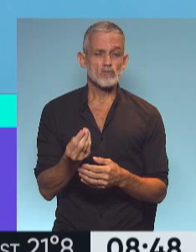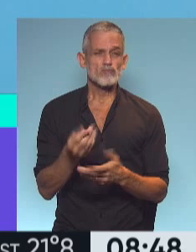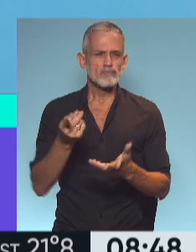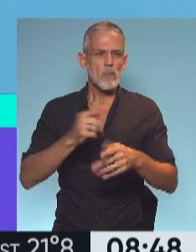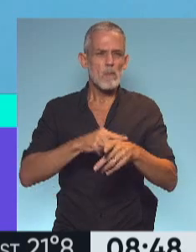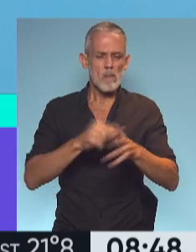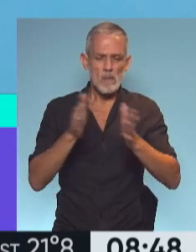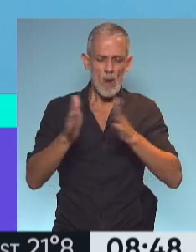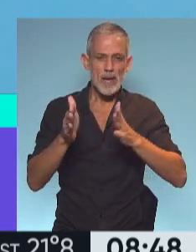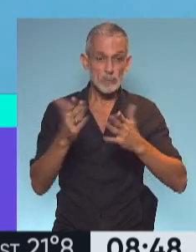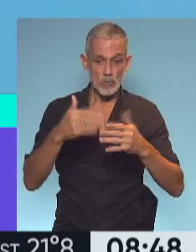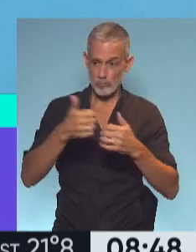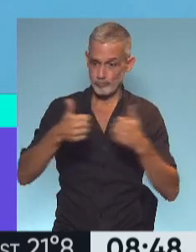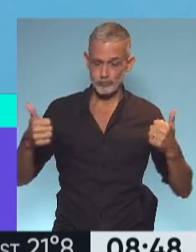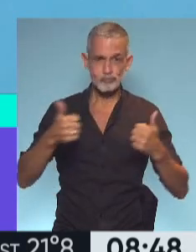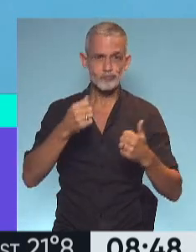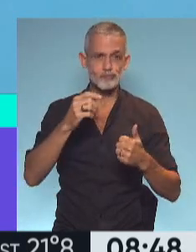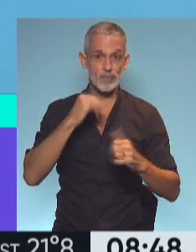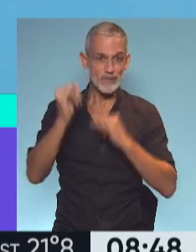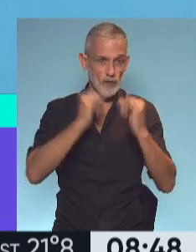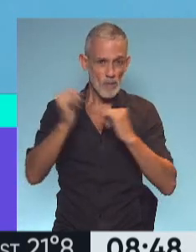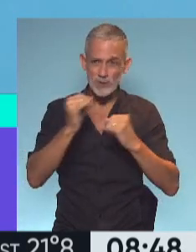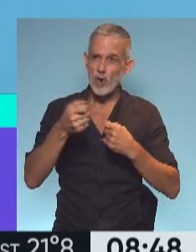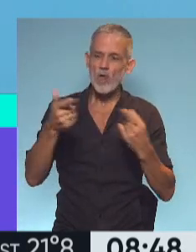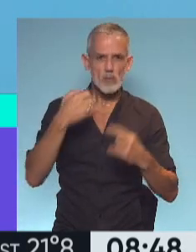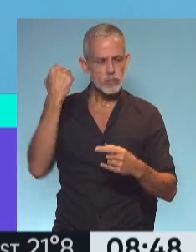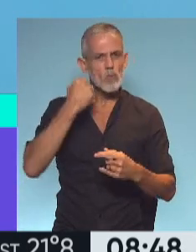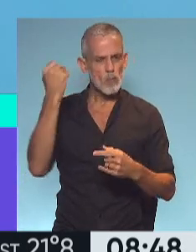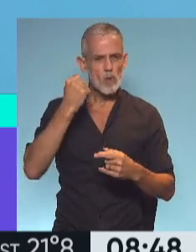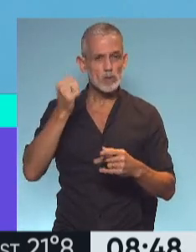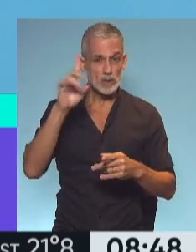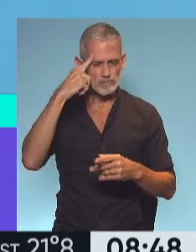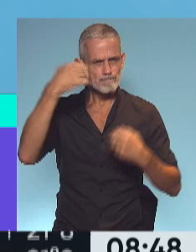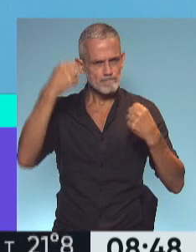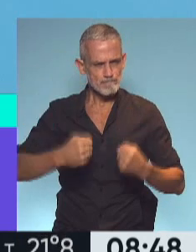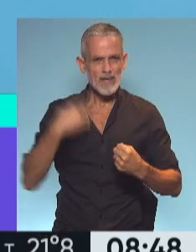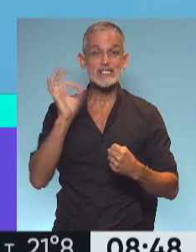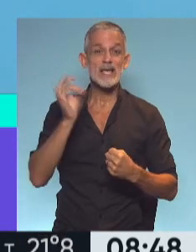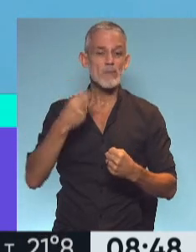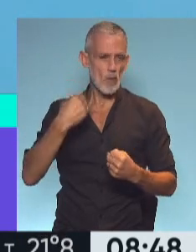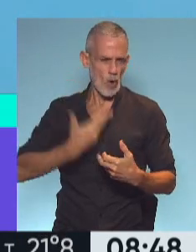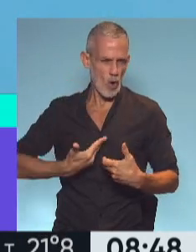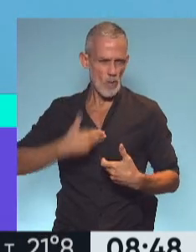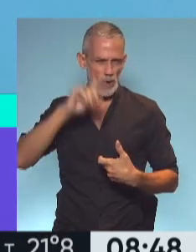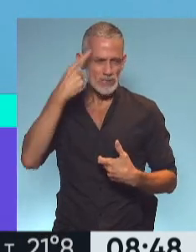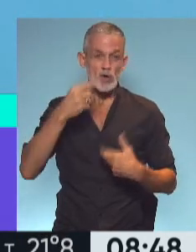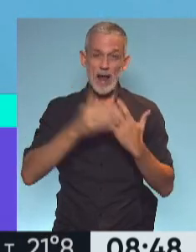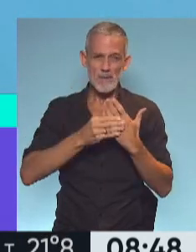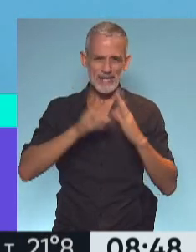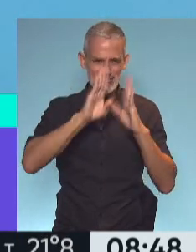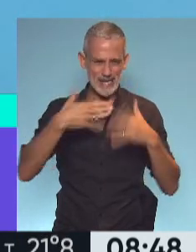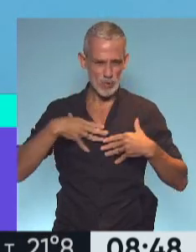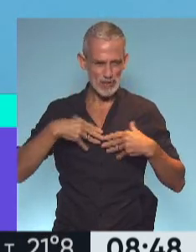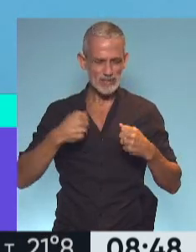este momento de poder brindar información es muy, muy importante. Tenemos la convicción desde el Gobierno Nacional, desde el Ministerio de Salud, que